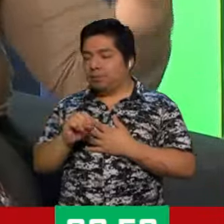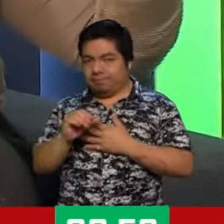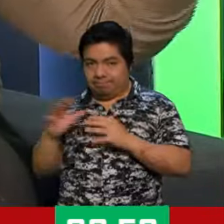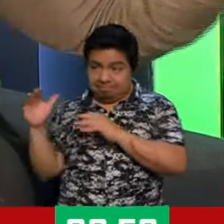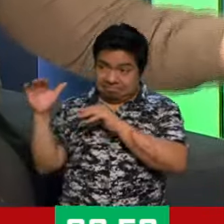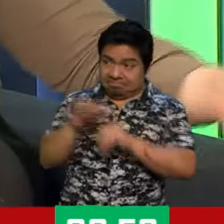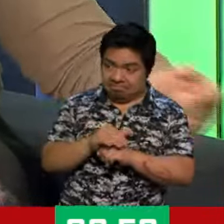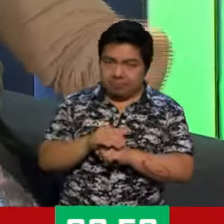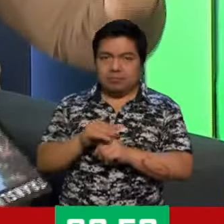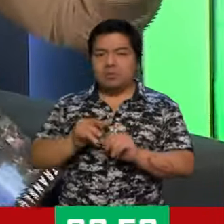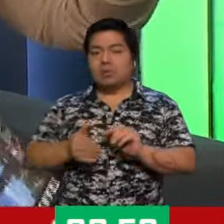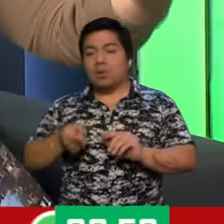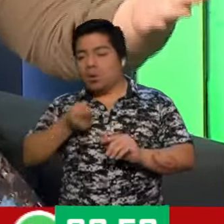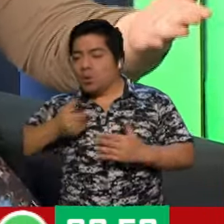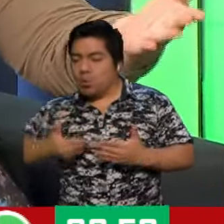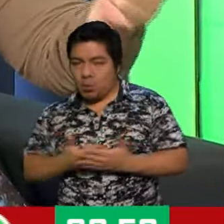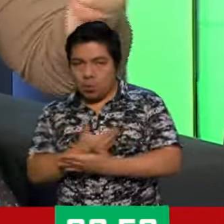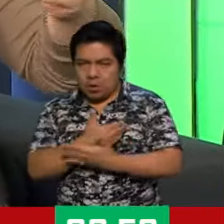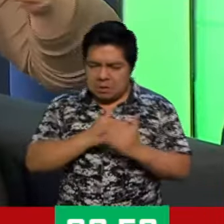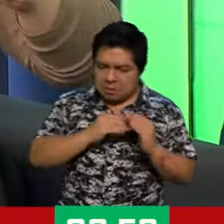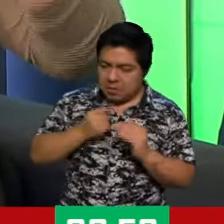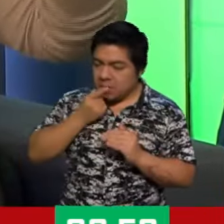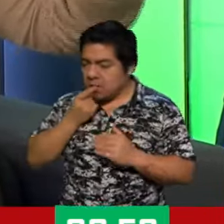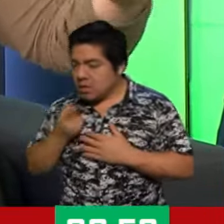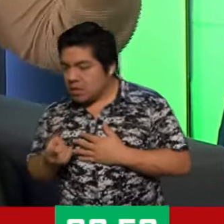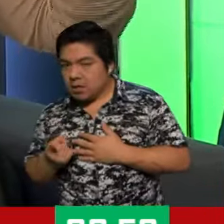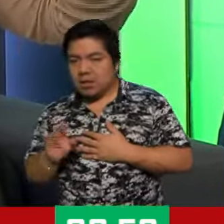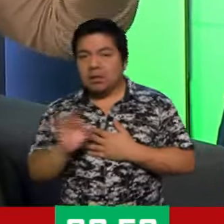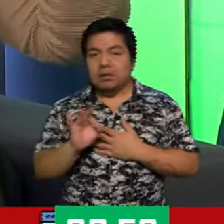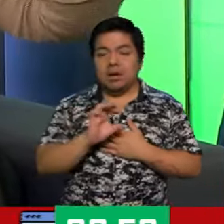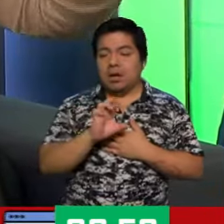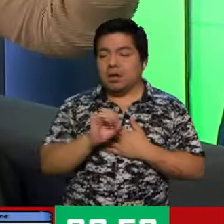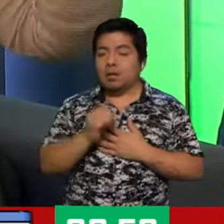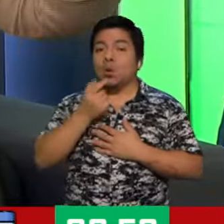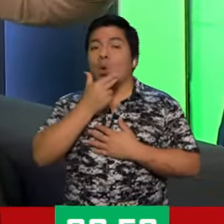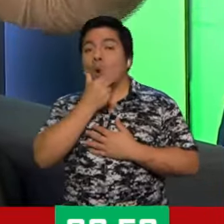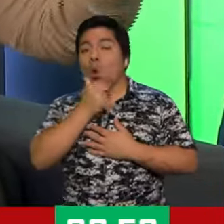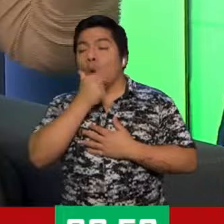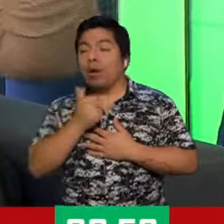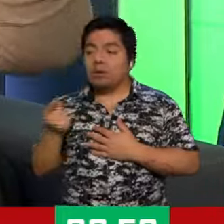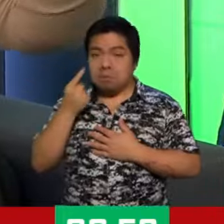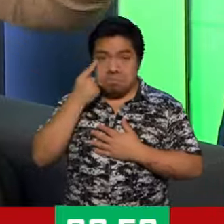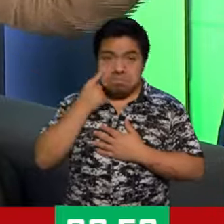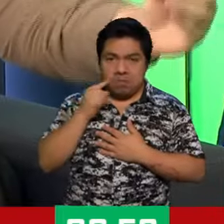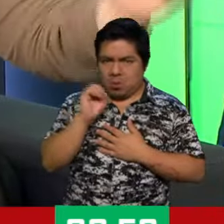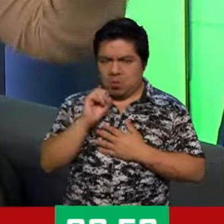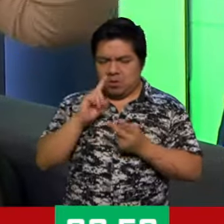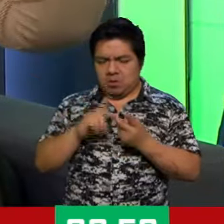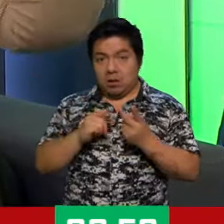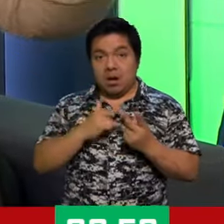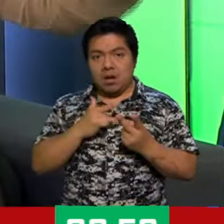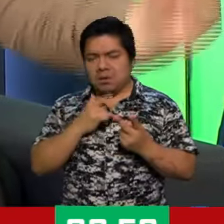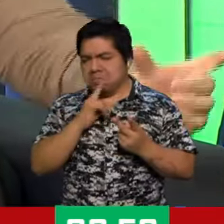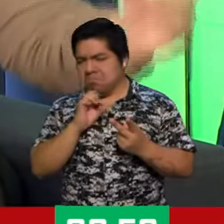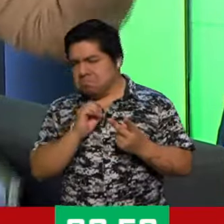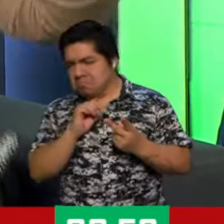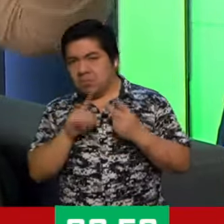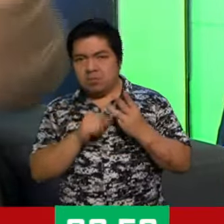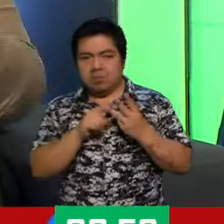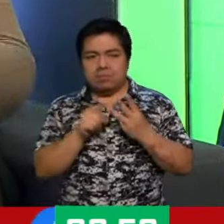les empiezan a decir, como al charro a lo mejor, cuando los hombres, ¿qué te dicen? No lloran, no son sensibles, claro. Mira, afortunadamente, ¿no?